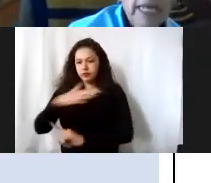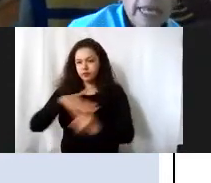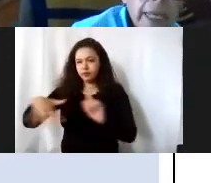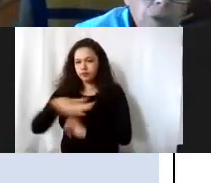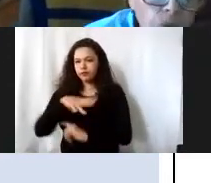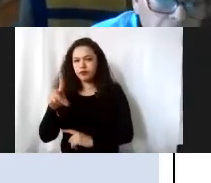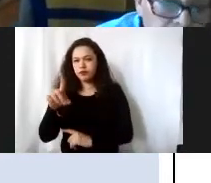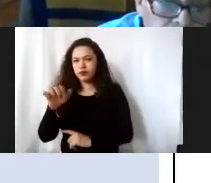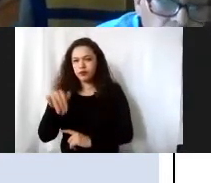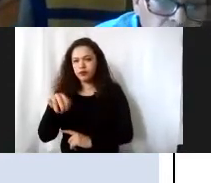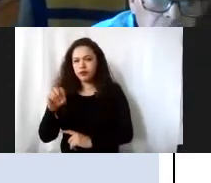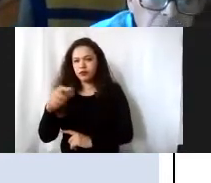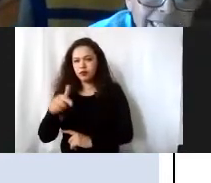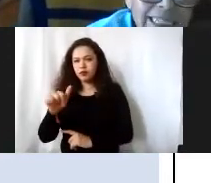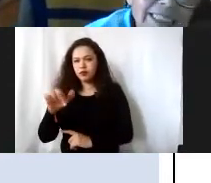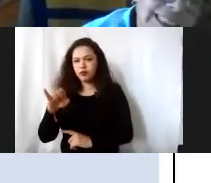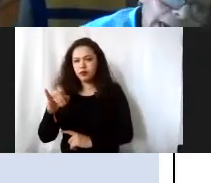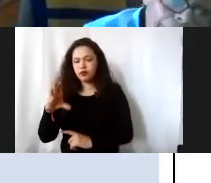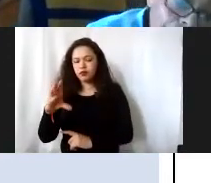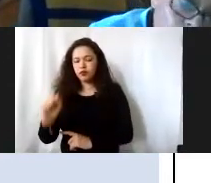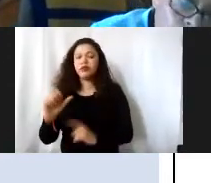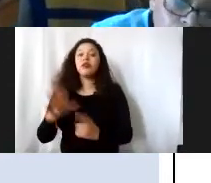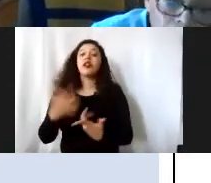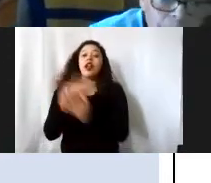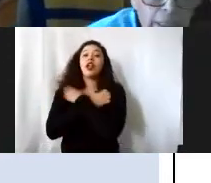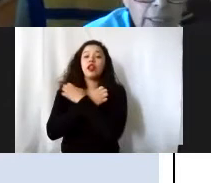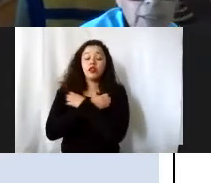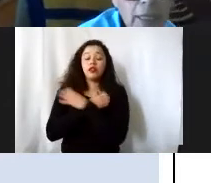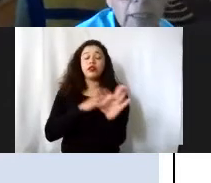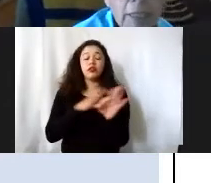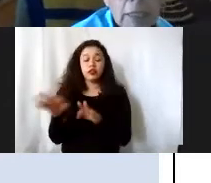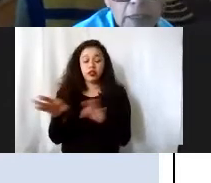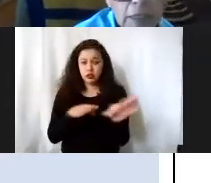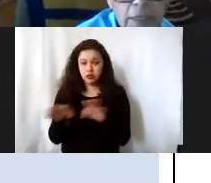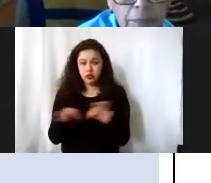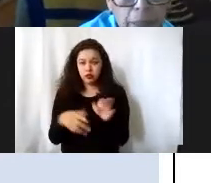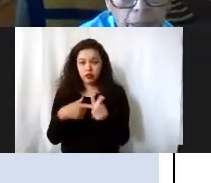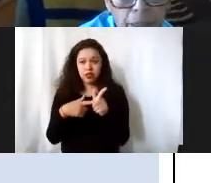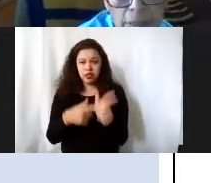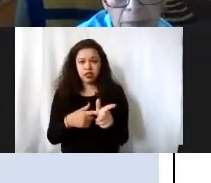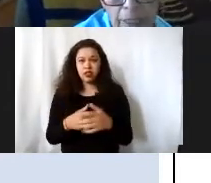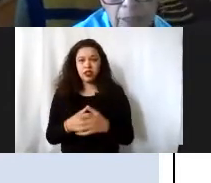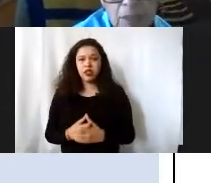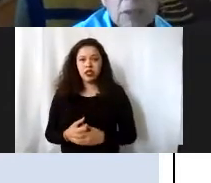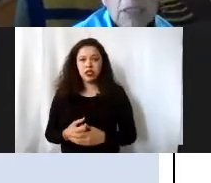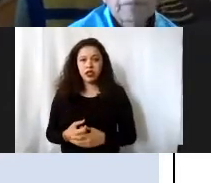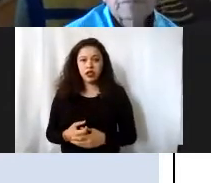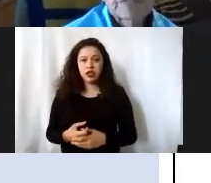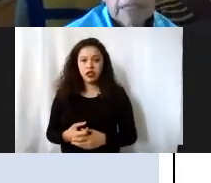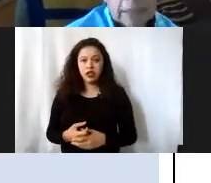elemento, educación, trabajo permanente y también vivienda,